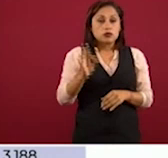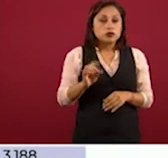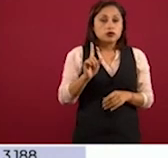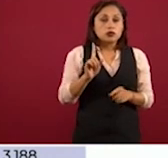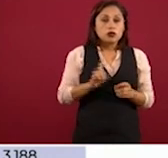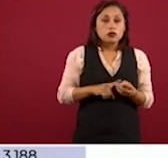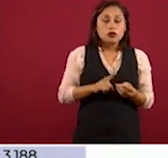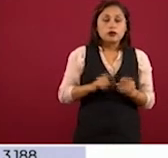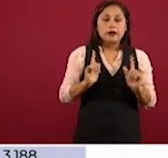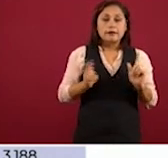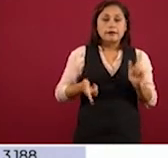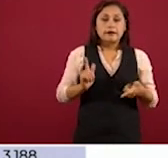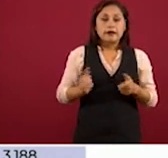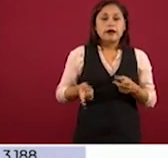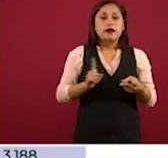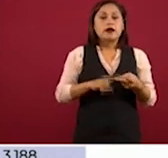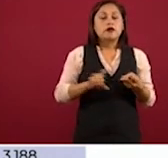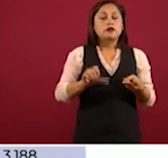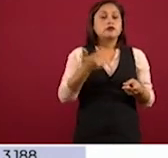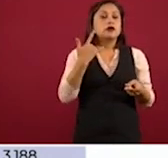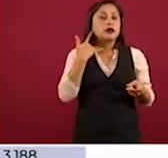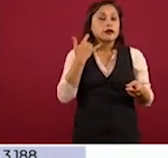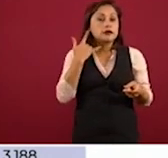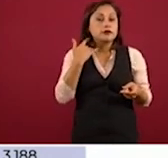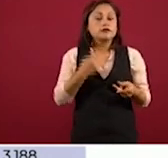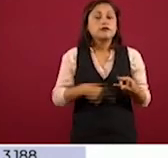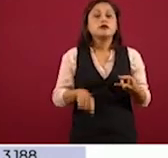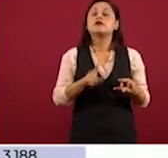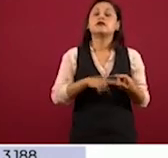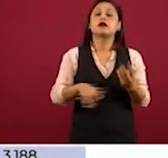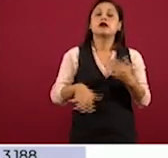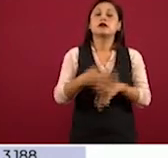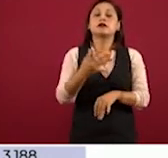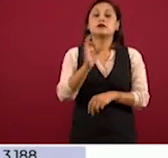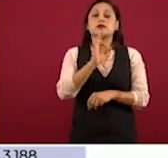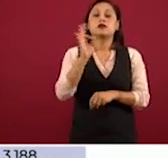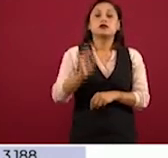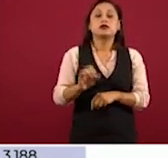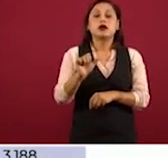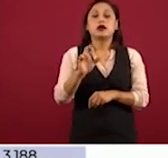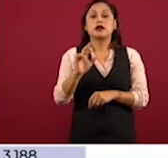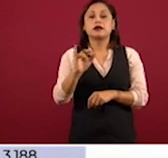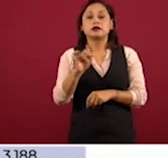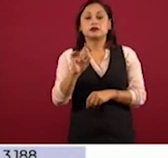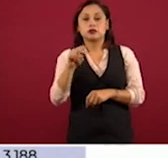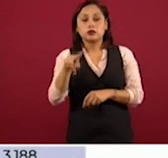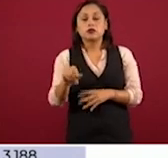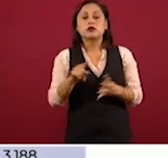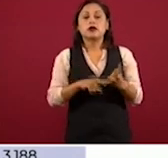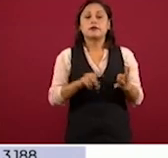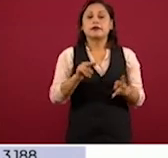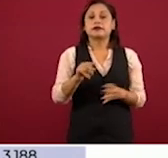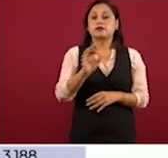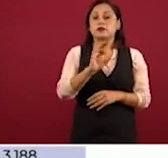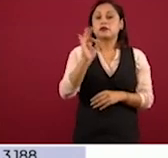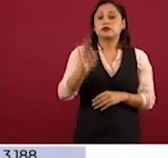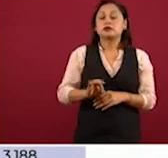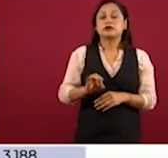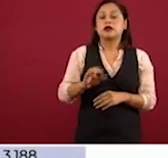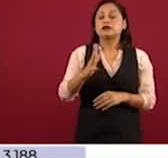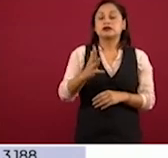el 19% de California, el 15% de Arizona y el 25% del resto de los